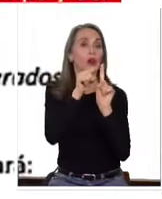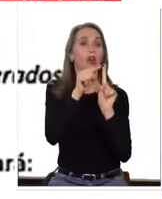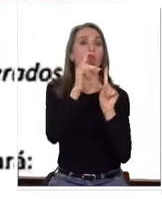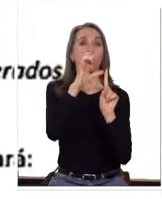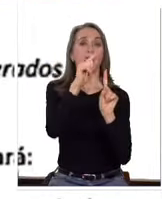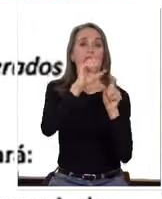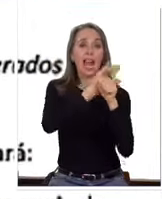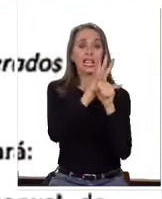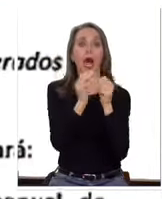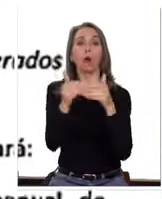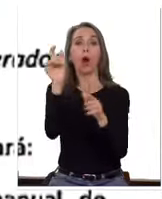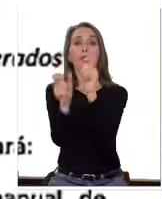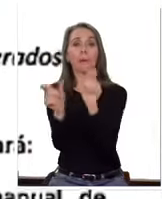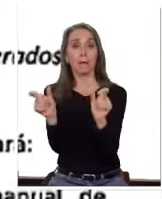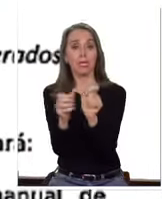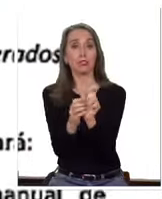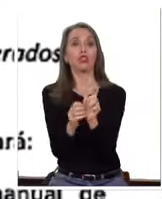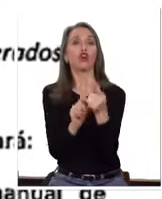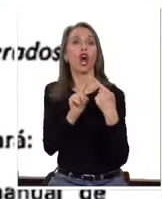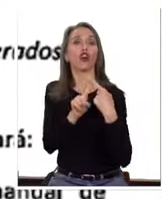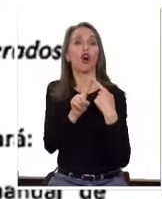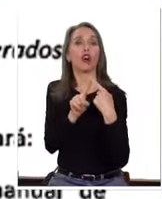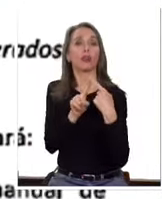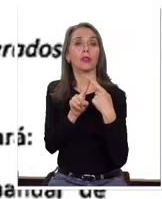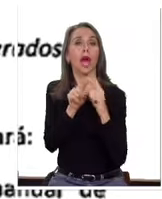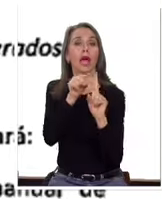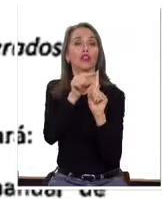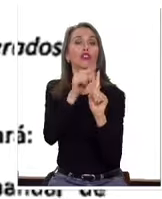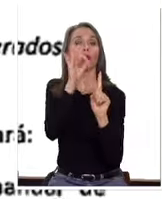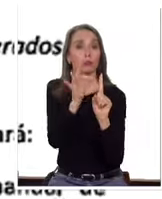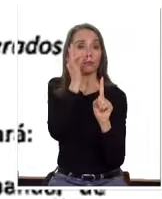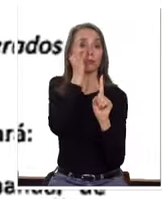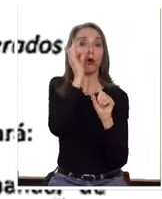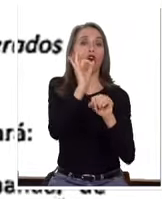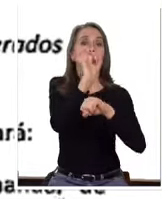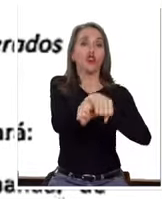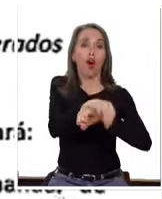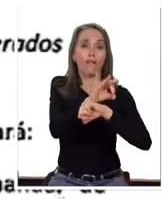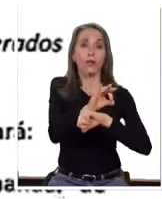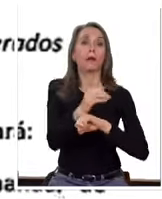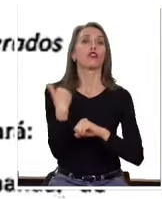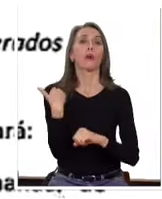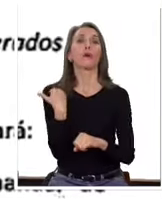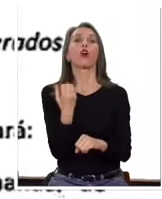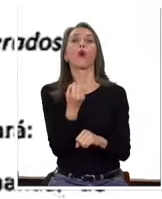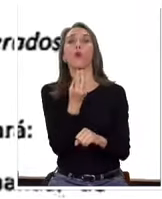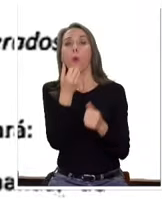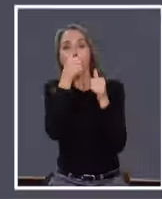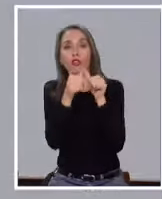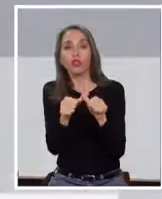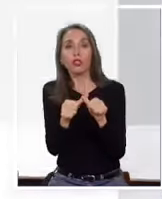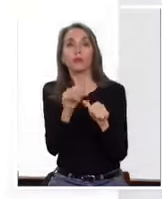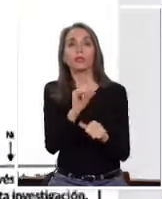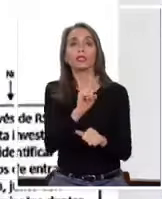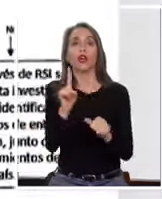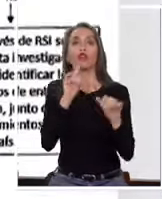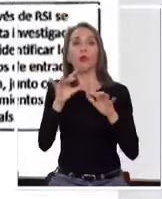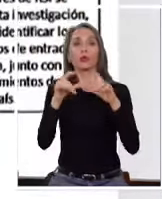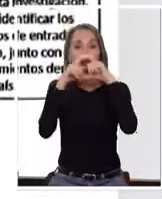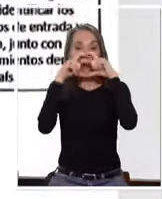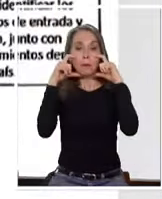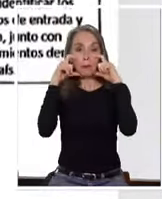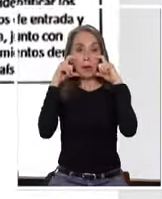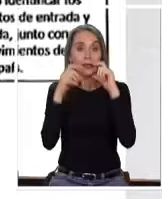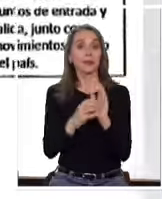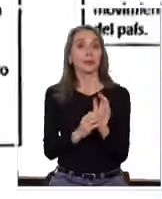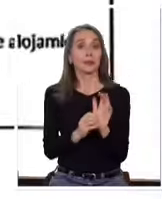será cualquier persona que haya estado en contacto con el caso confirmado, independiente del tiempo y el uso de mascarilla. También plantea